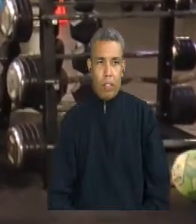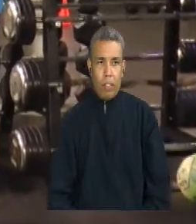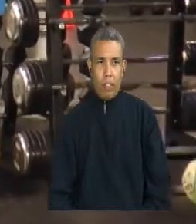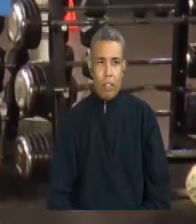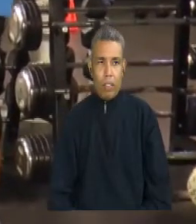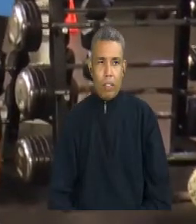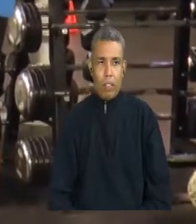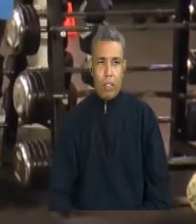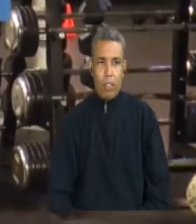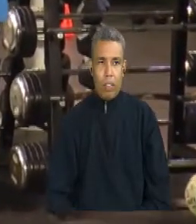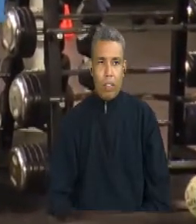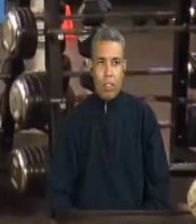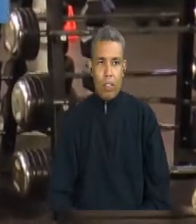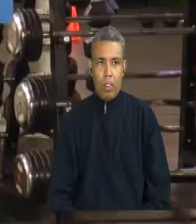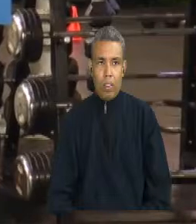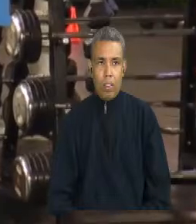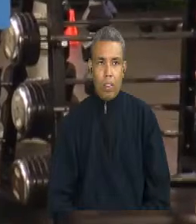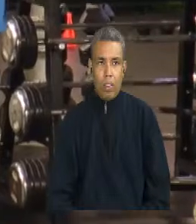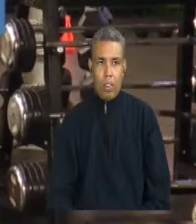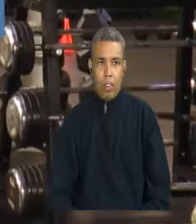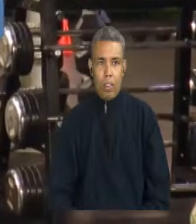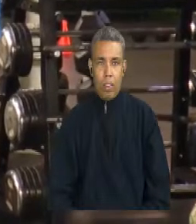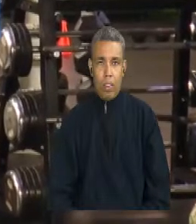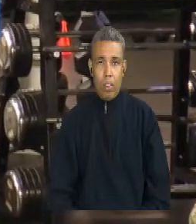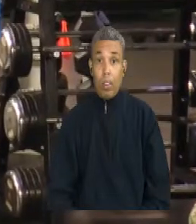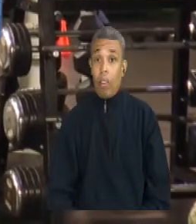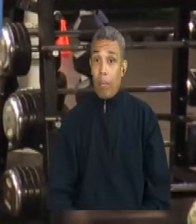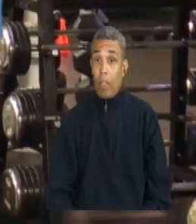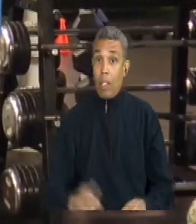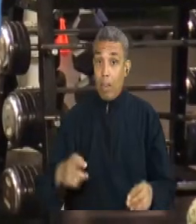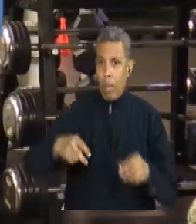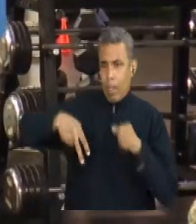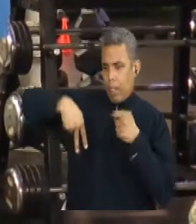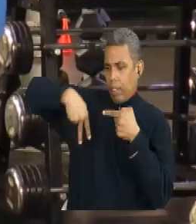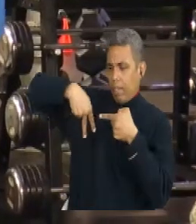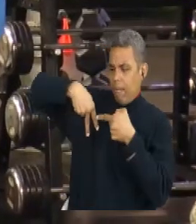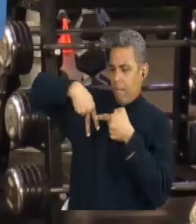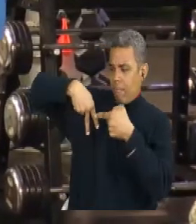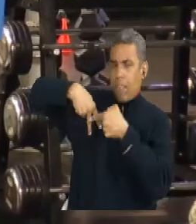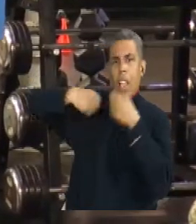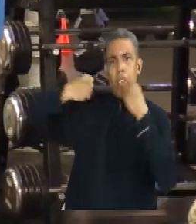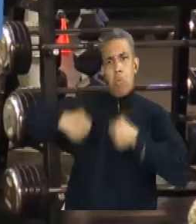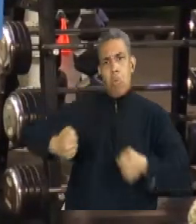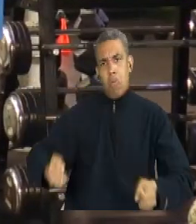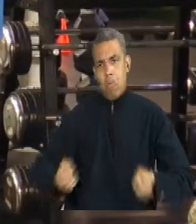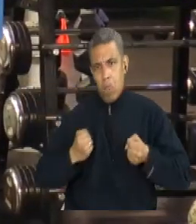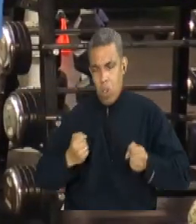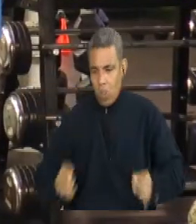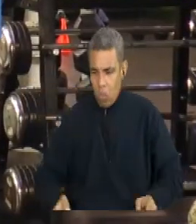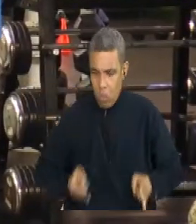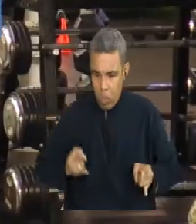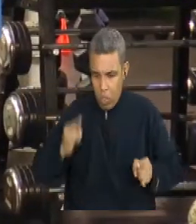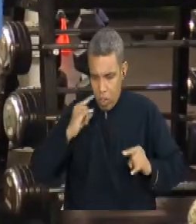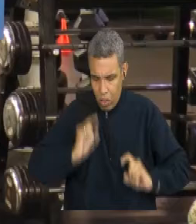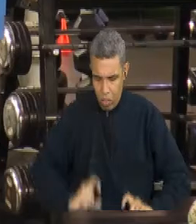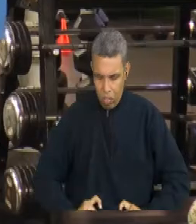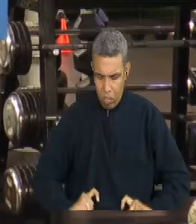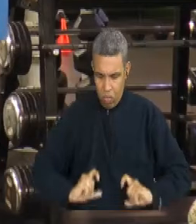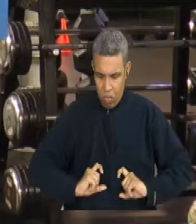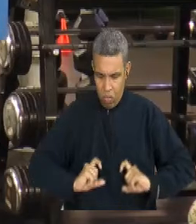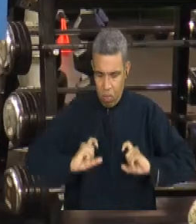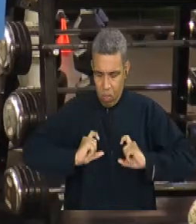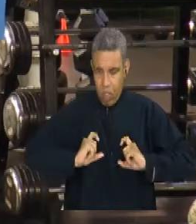Exacto, es un ejercicio muy bueno para tonificar las piernas, ¿sí? Para traer mucho la zona de los cuádriceps, para traer mucho la zona de los